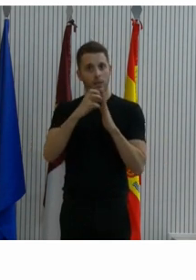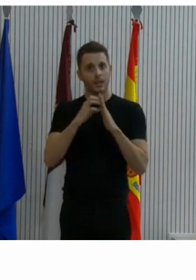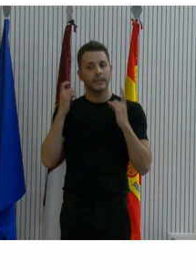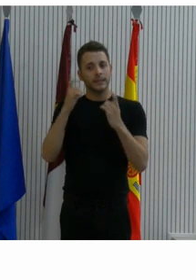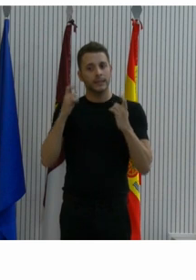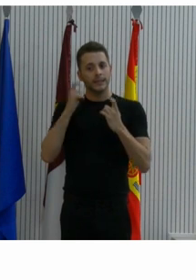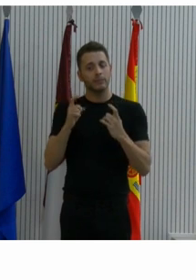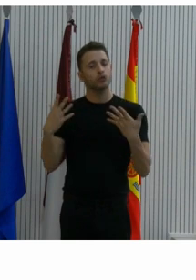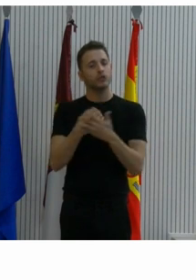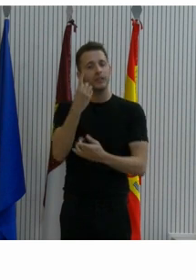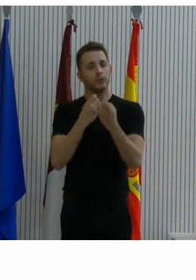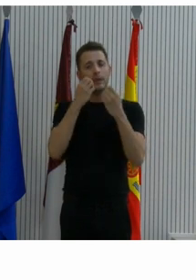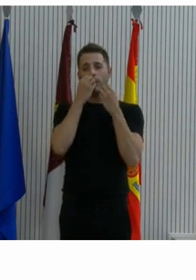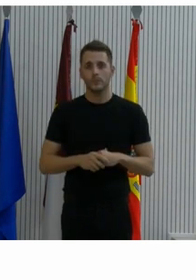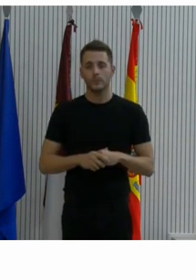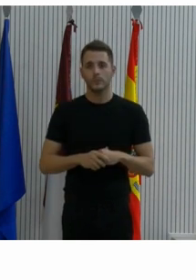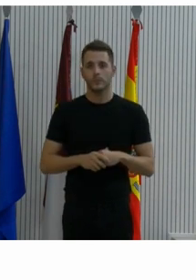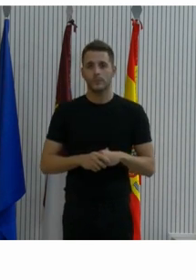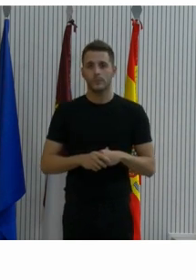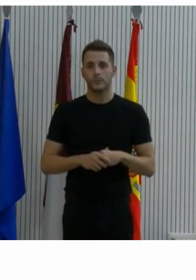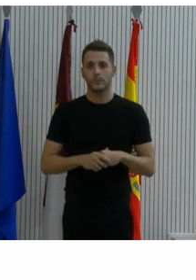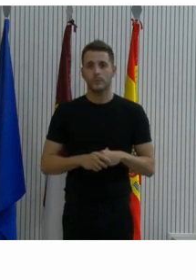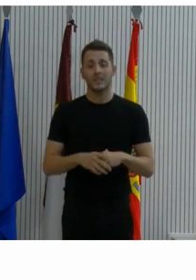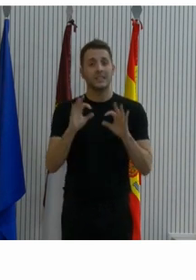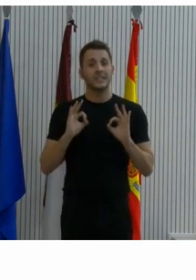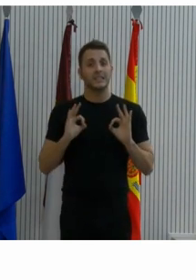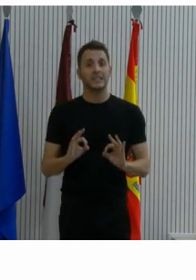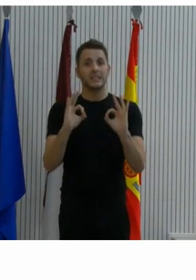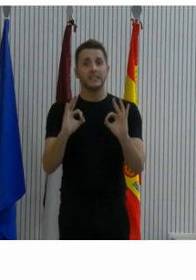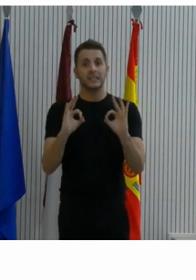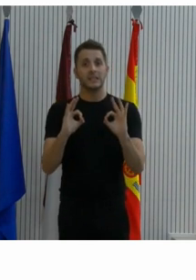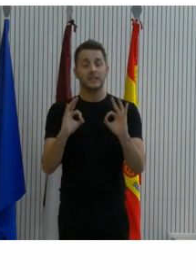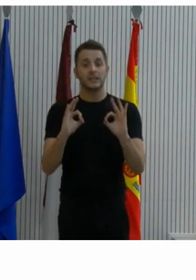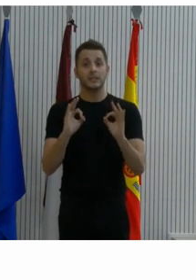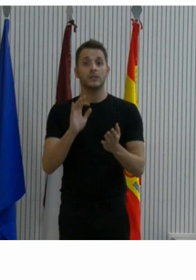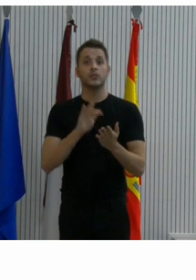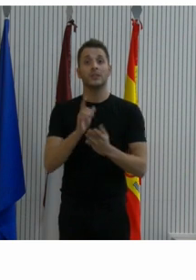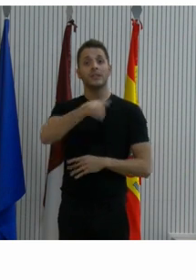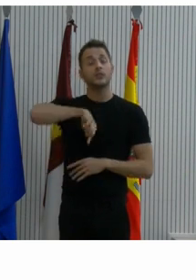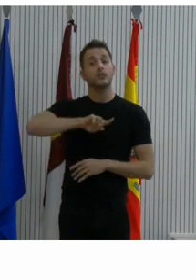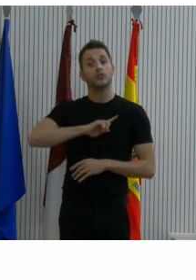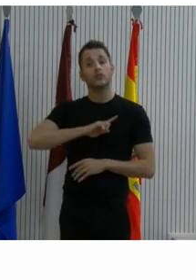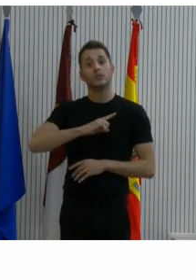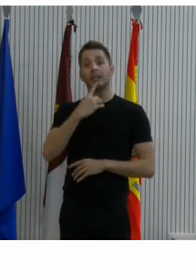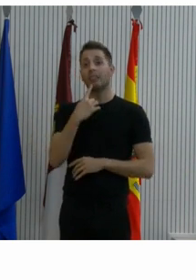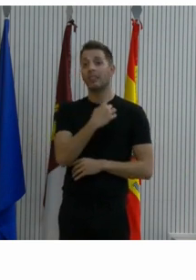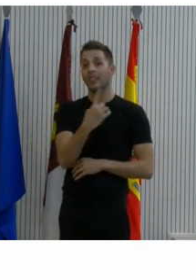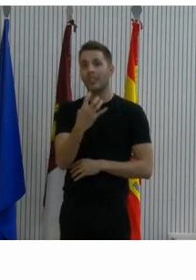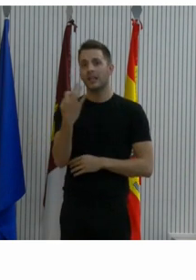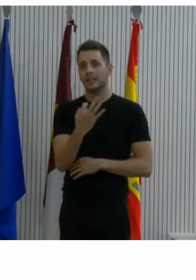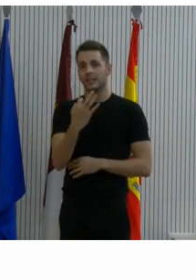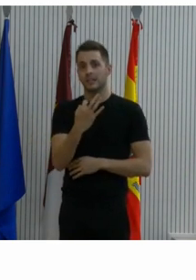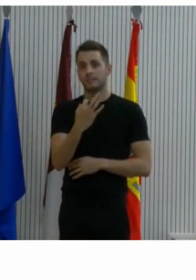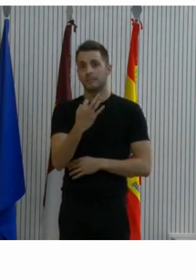información para que esto podamos relegarlo y sobre todo lo que hay que señalar es el silencio del